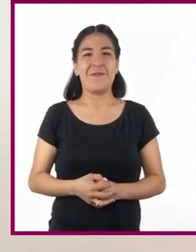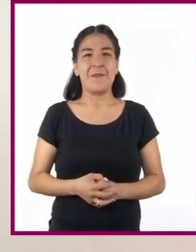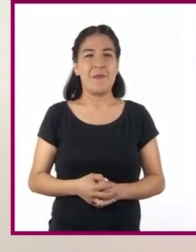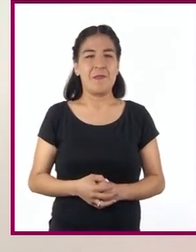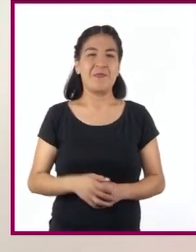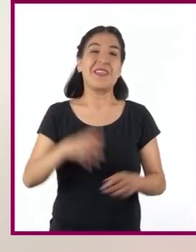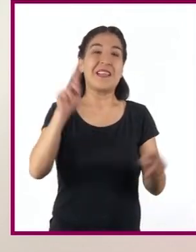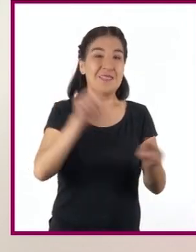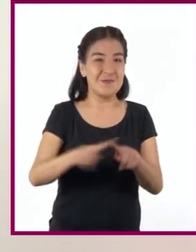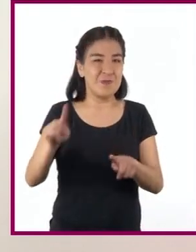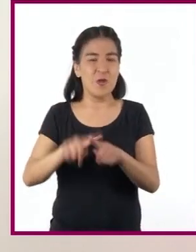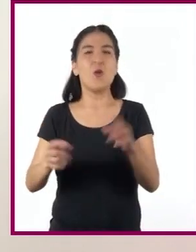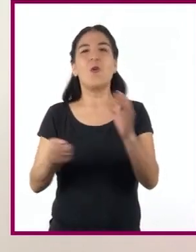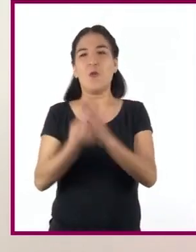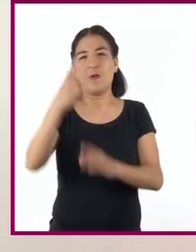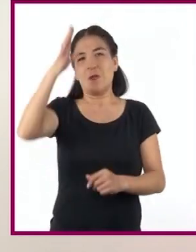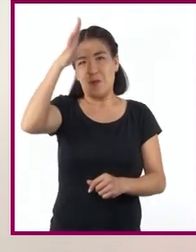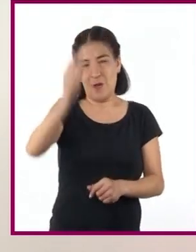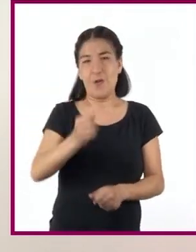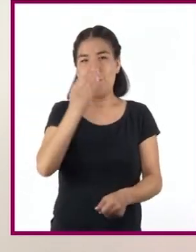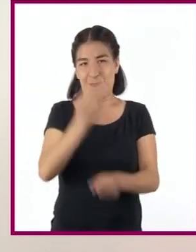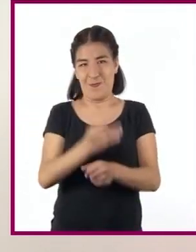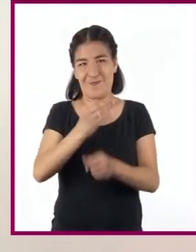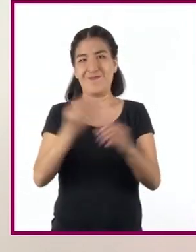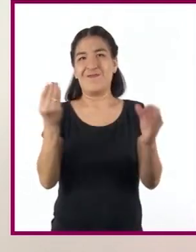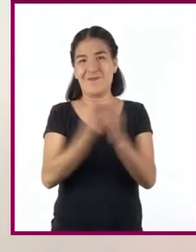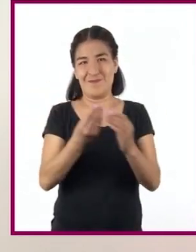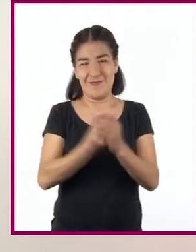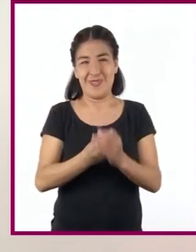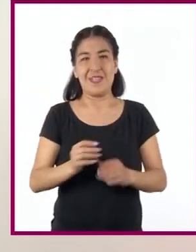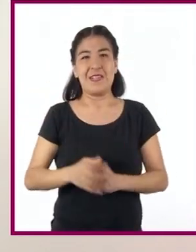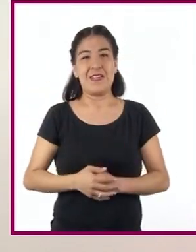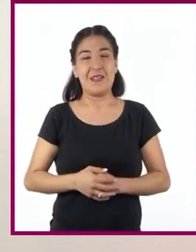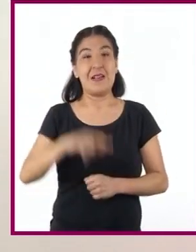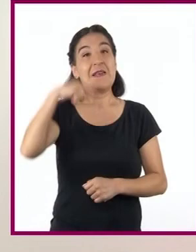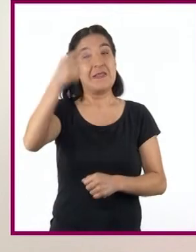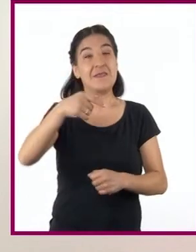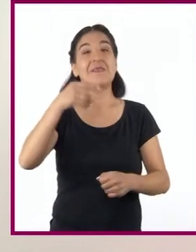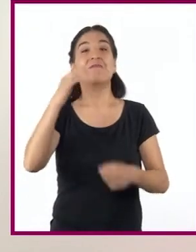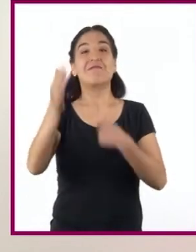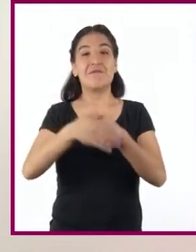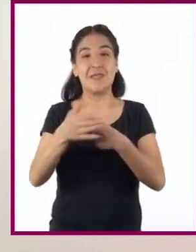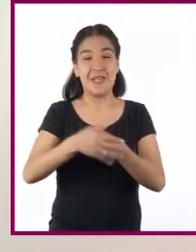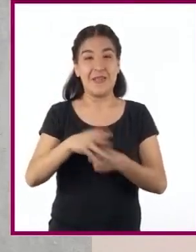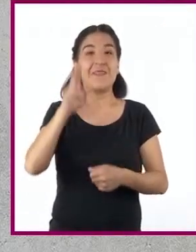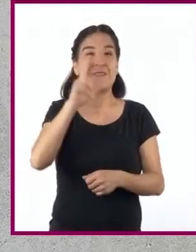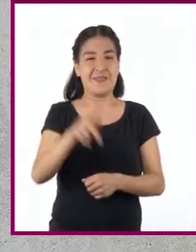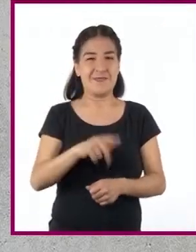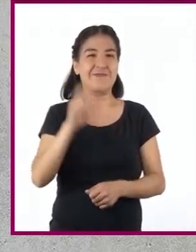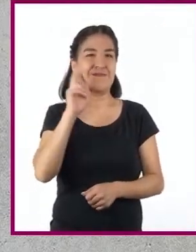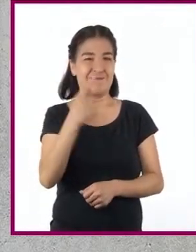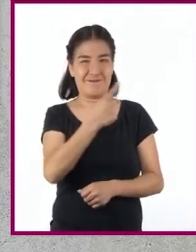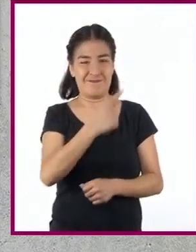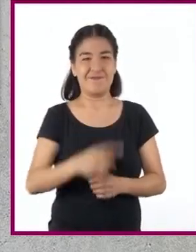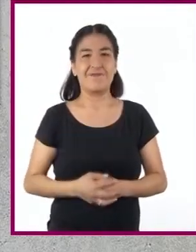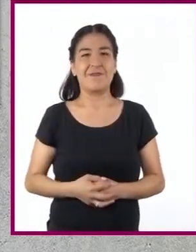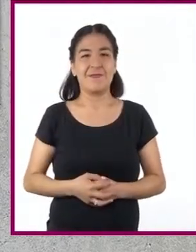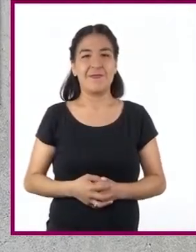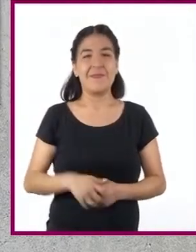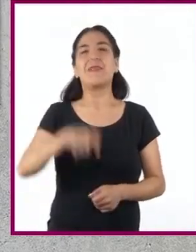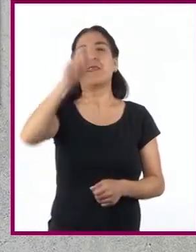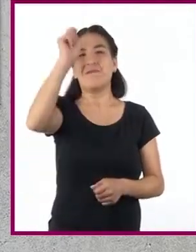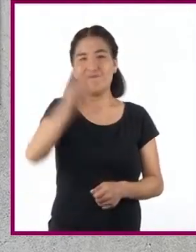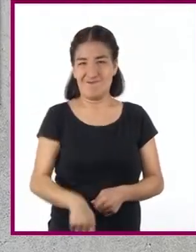Son varios los nuevos conceptos trabajados en esta sesión y en la siguiente ruleta las pueden observar. Vamos a